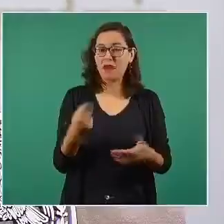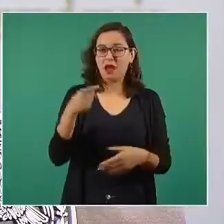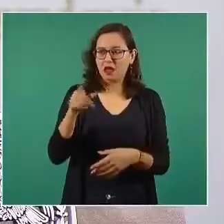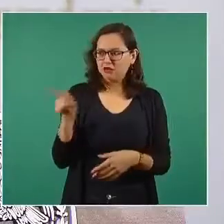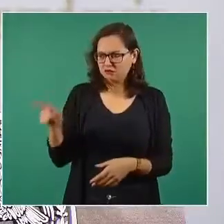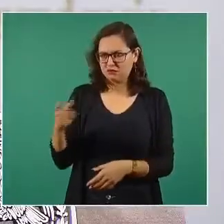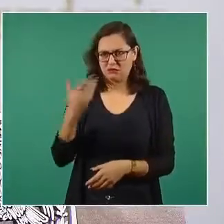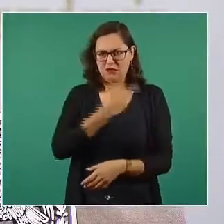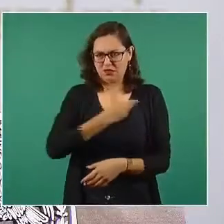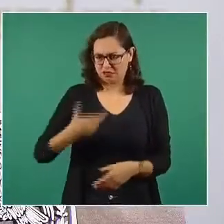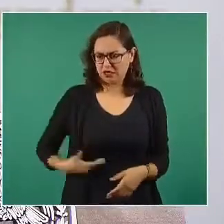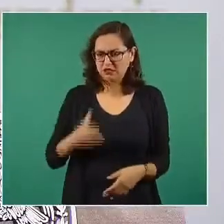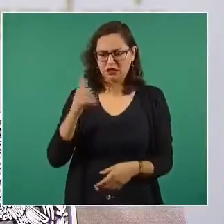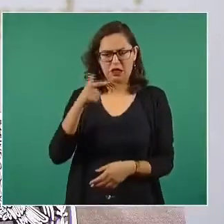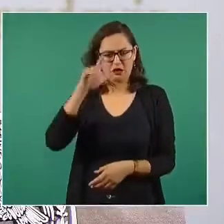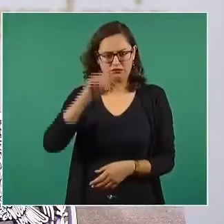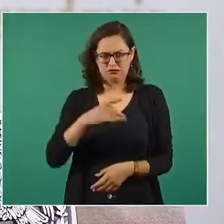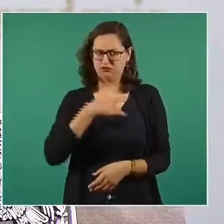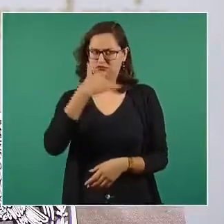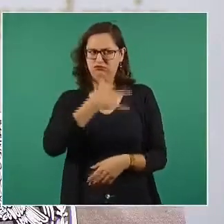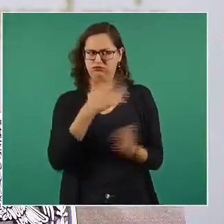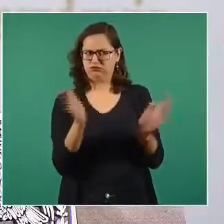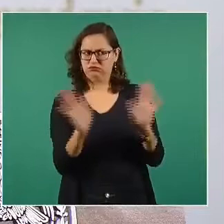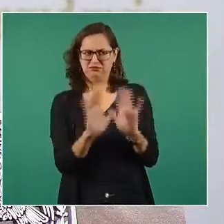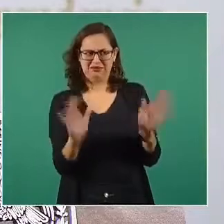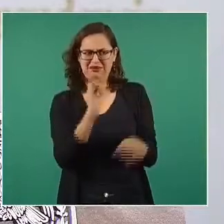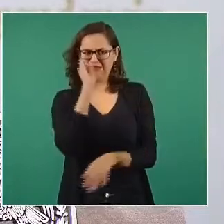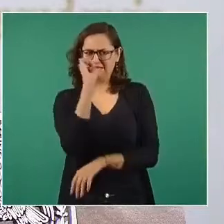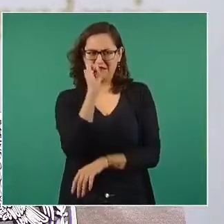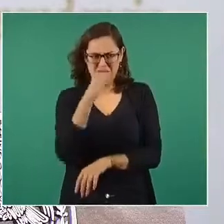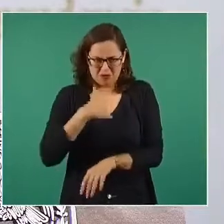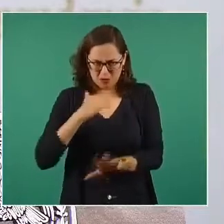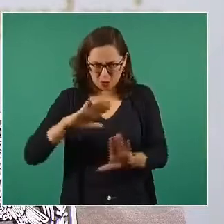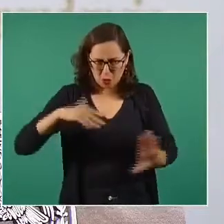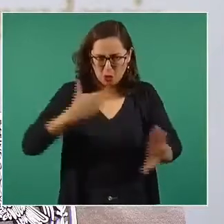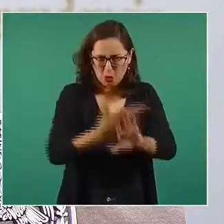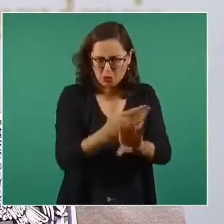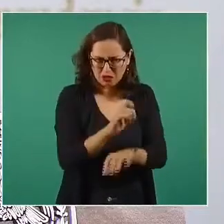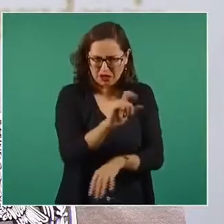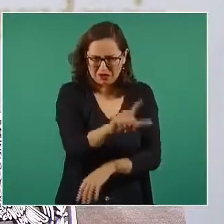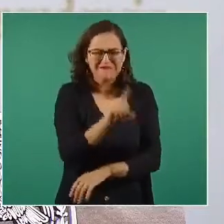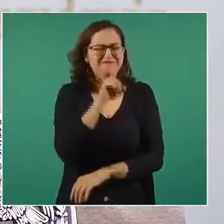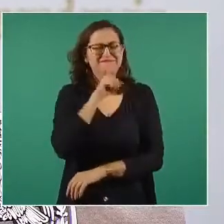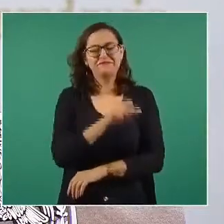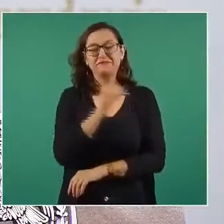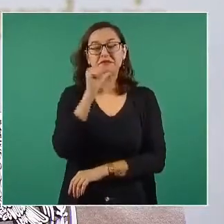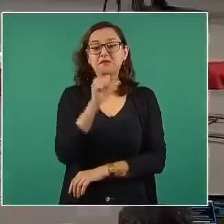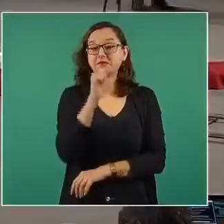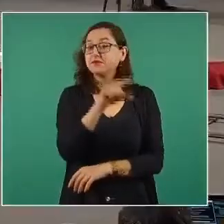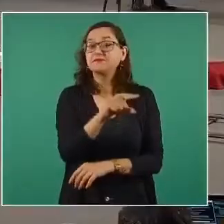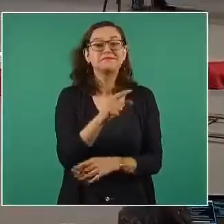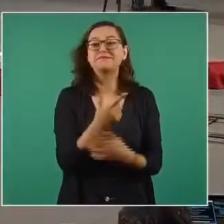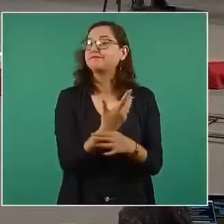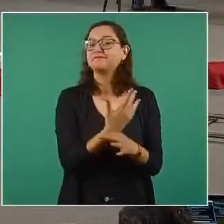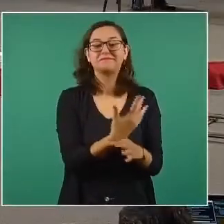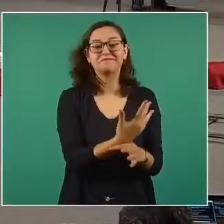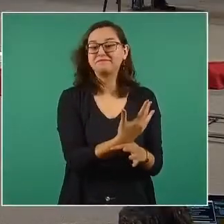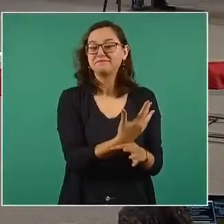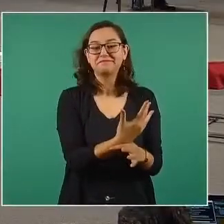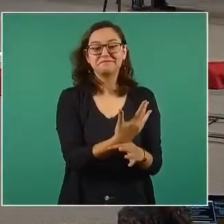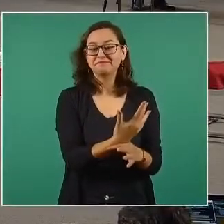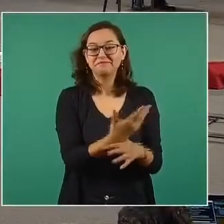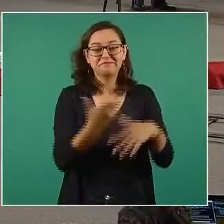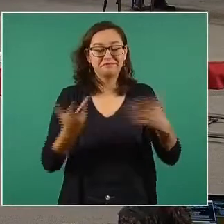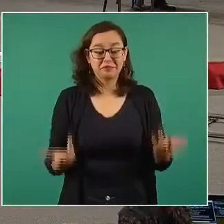y que dice que no tiene nada que ver con la persecución que supone Ricardo Anaya, que no es su fuerte la